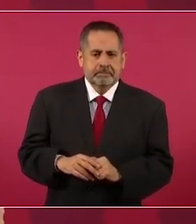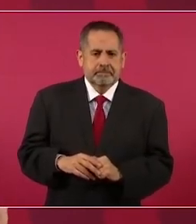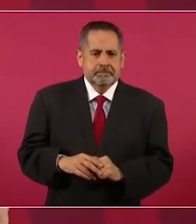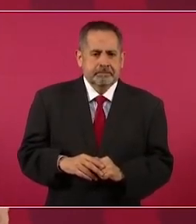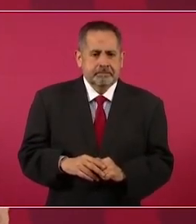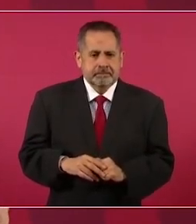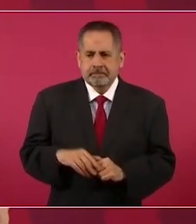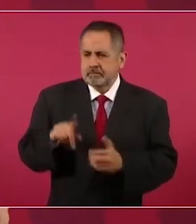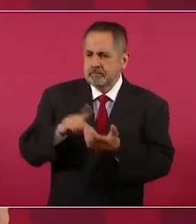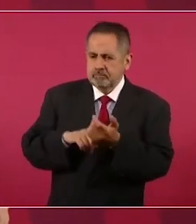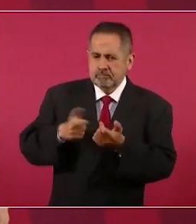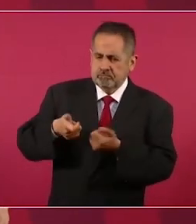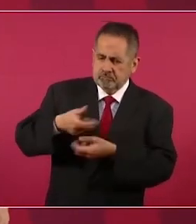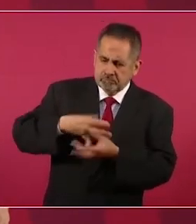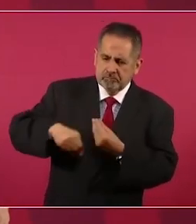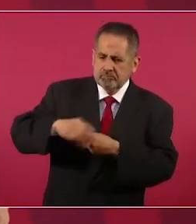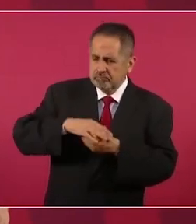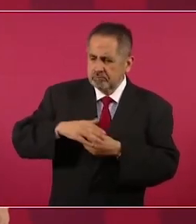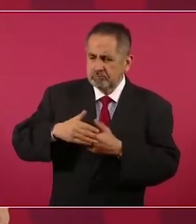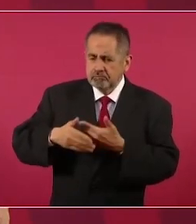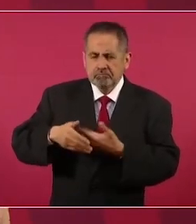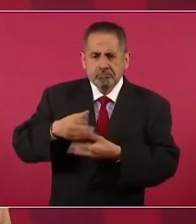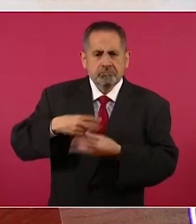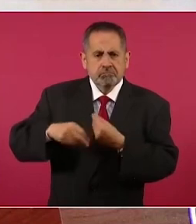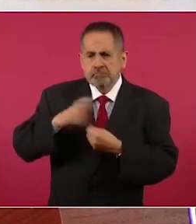generación de riqueza